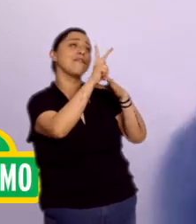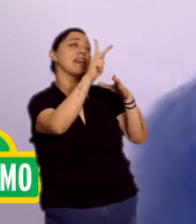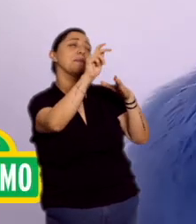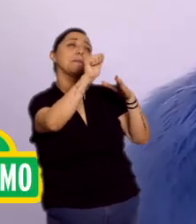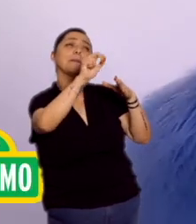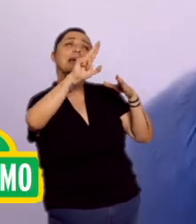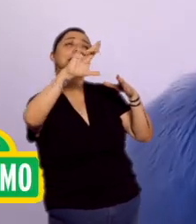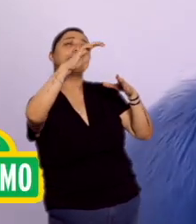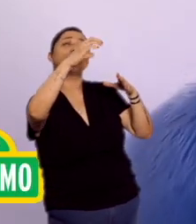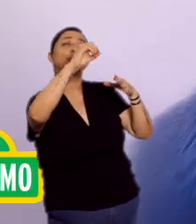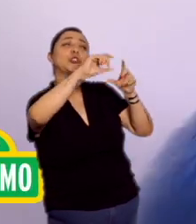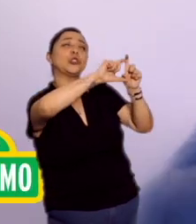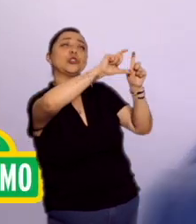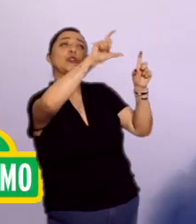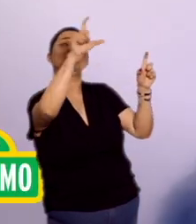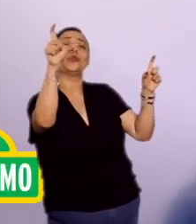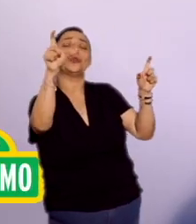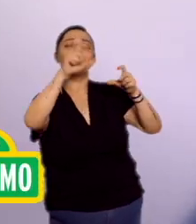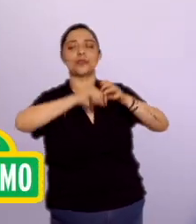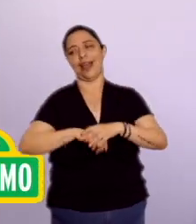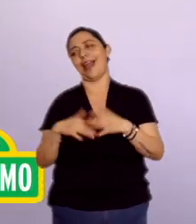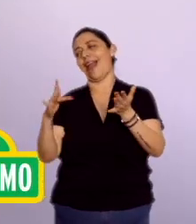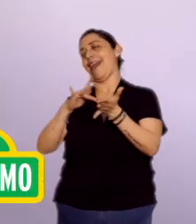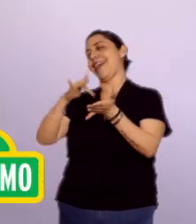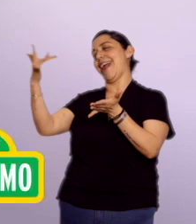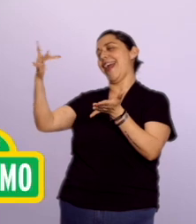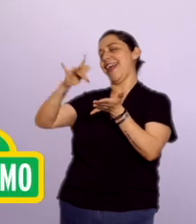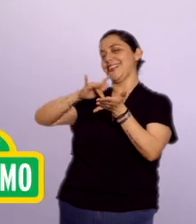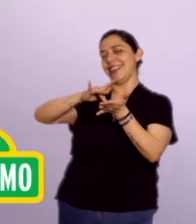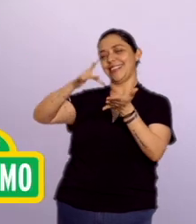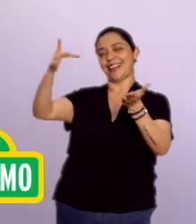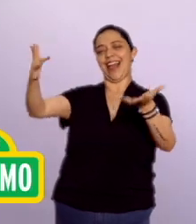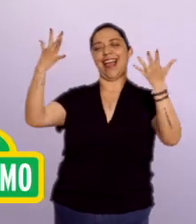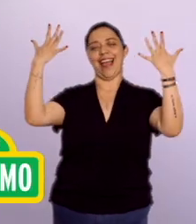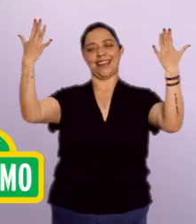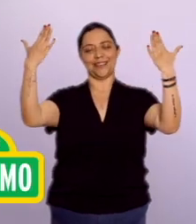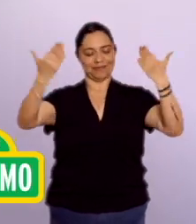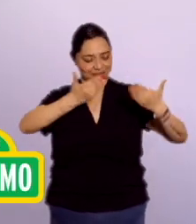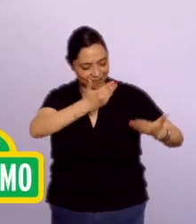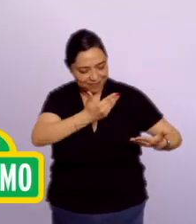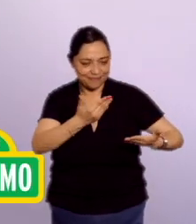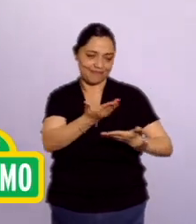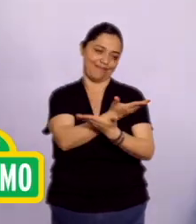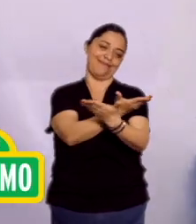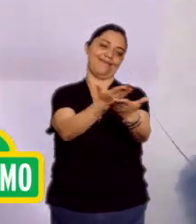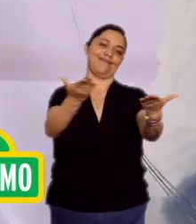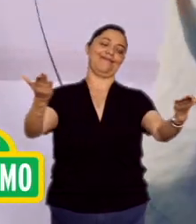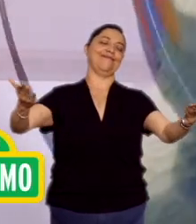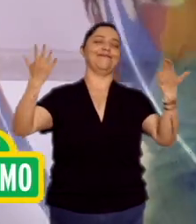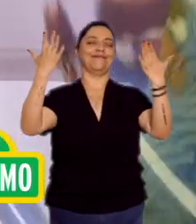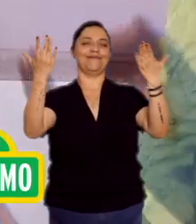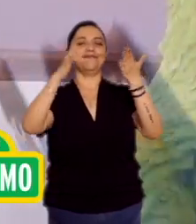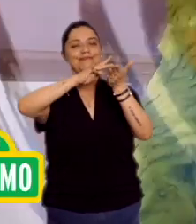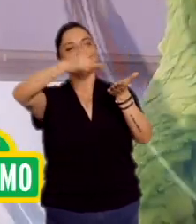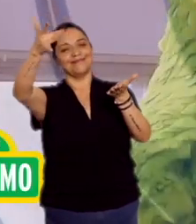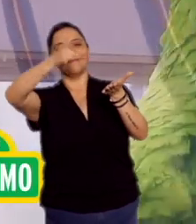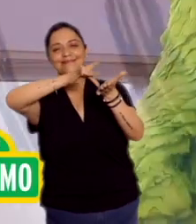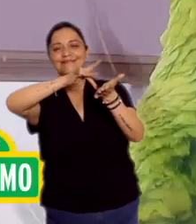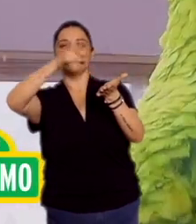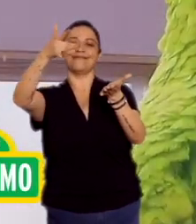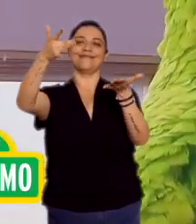Pancho. ¡Ay! ¡Gracias! ¡Gracias! ¡Muchas gracias a todos! ¡Gracias!